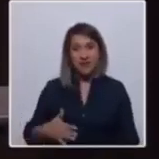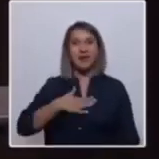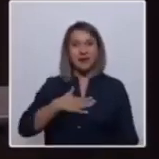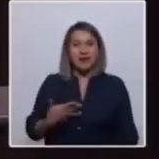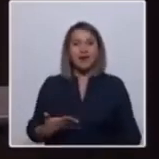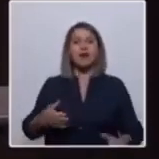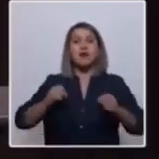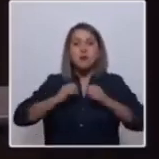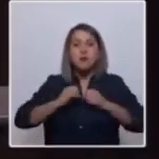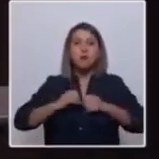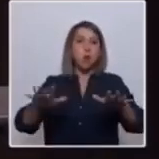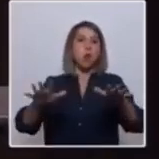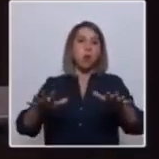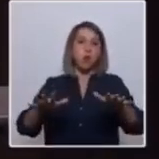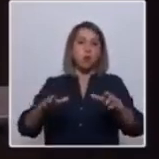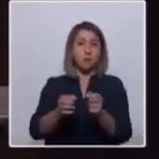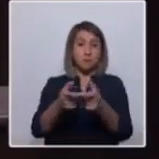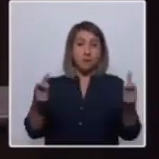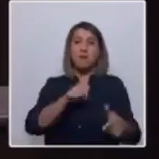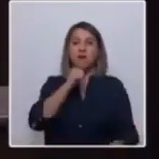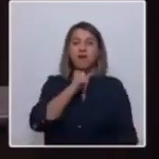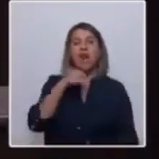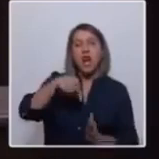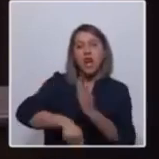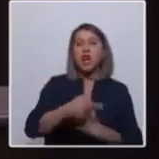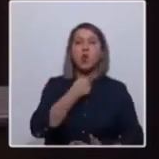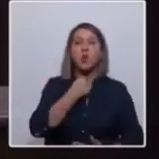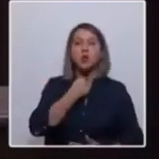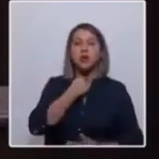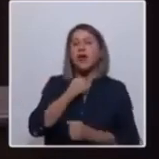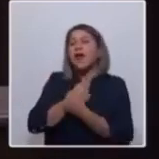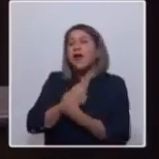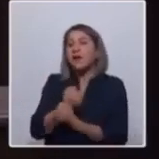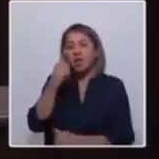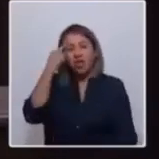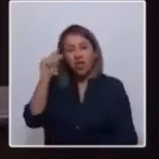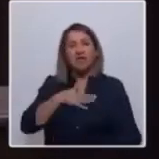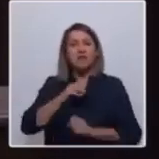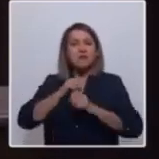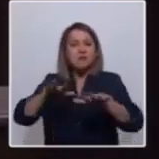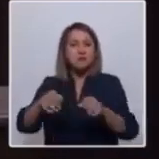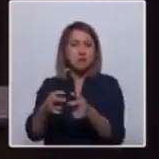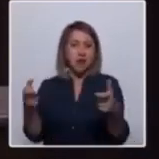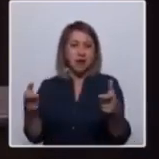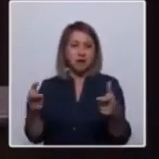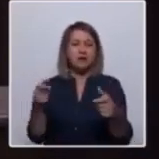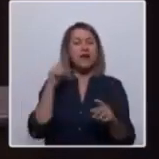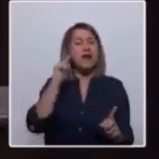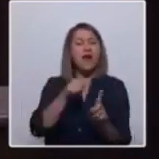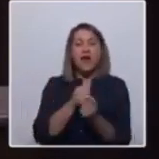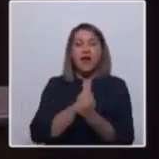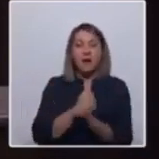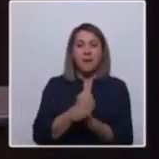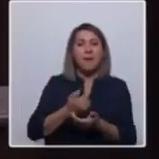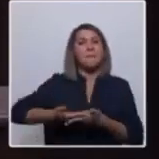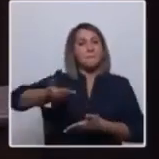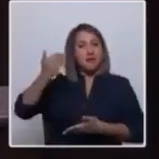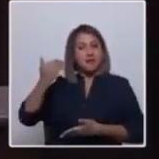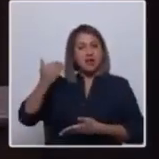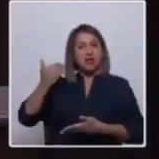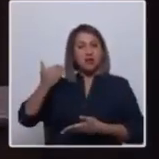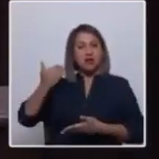multiplicarla. Aman la ignorancia y quieren difundirla. Ustedes aman el pasado y temen que la modernidad los